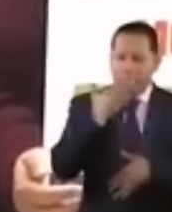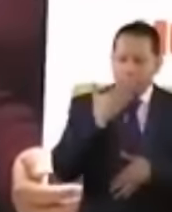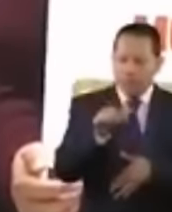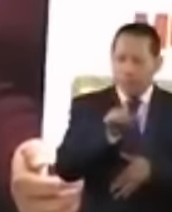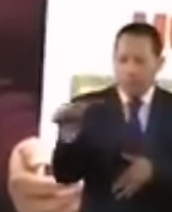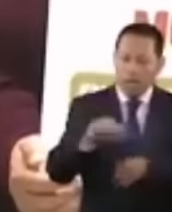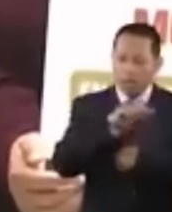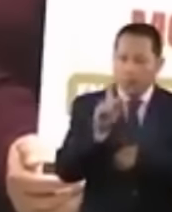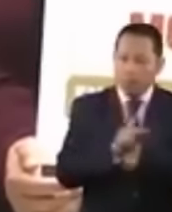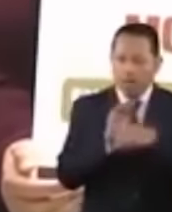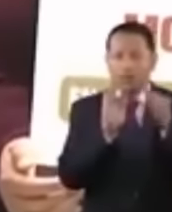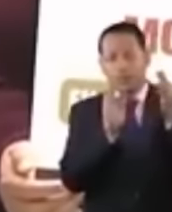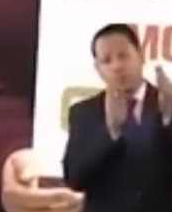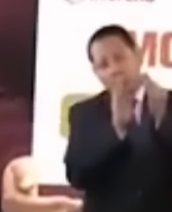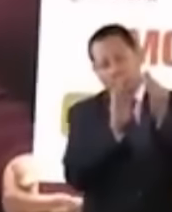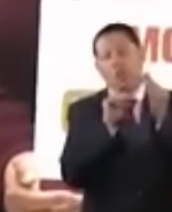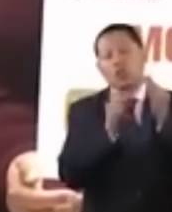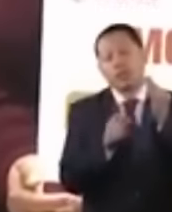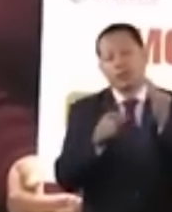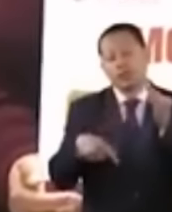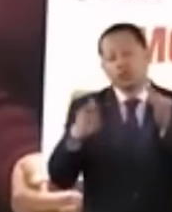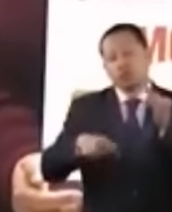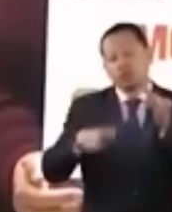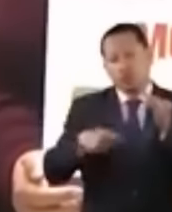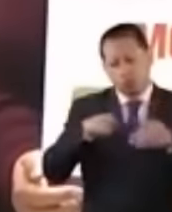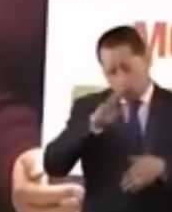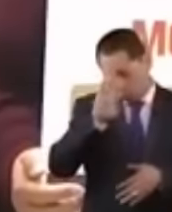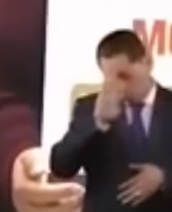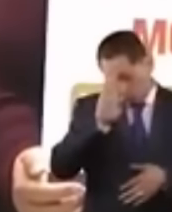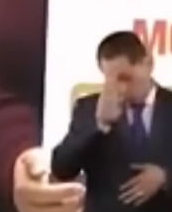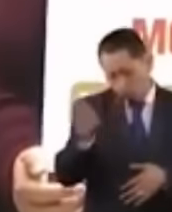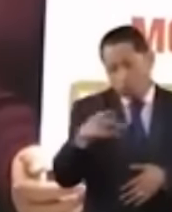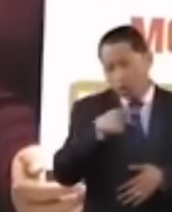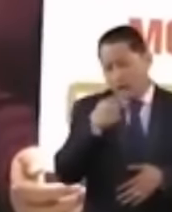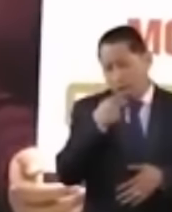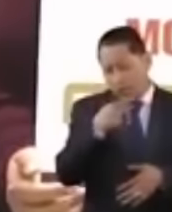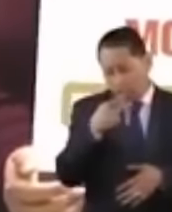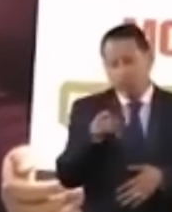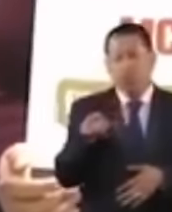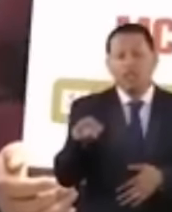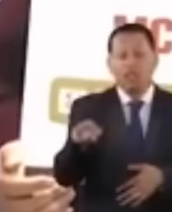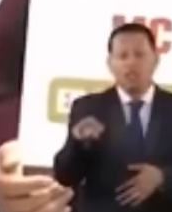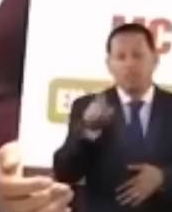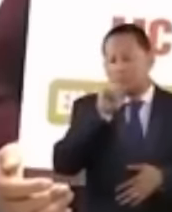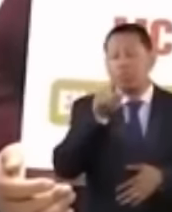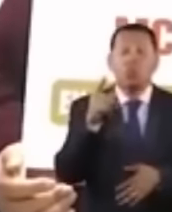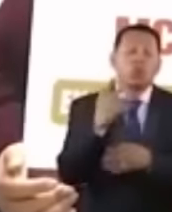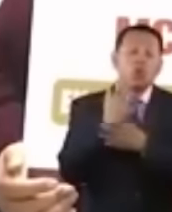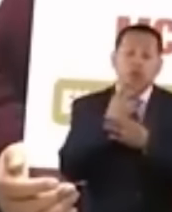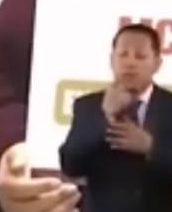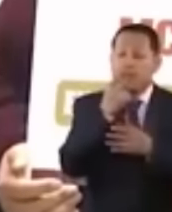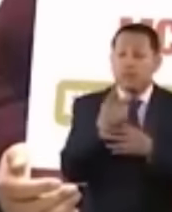país vecino, a los intereses del capital, y le hablo en específico al pedazo que se dice